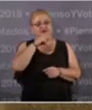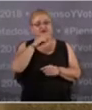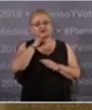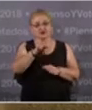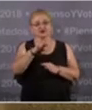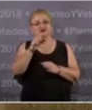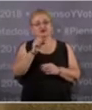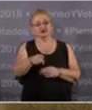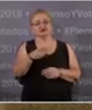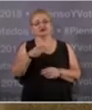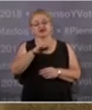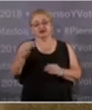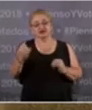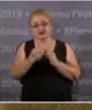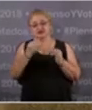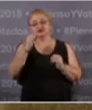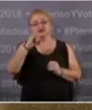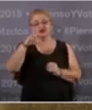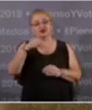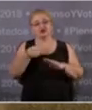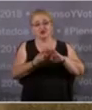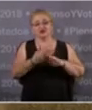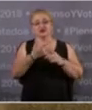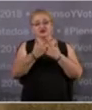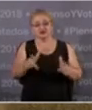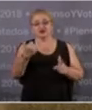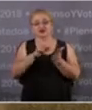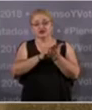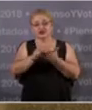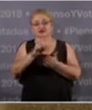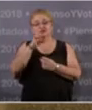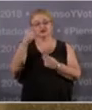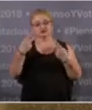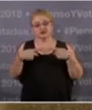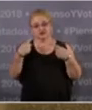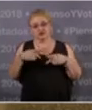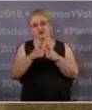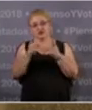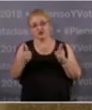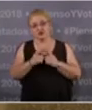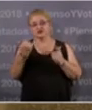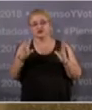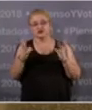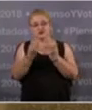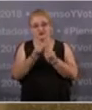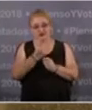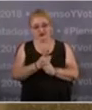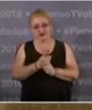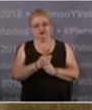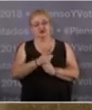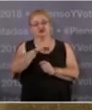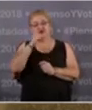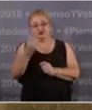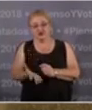de las instituciones, sino contra las libertades y los derechos de las personas, grupos y comunidades. Los